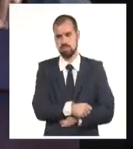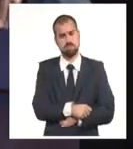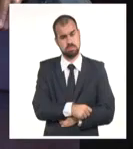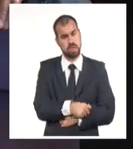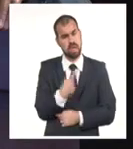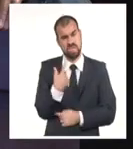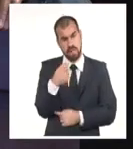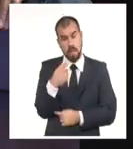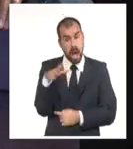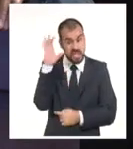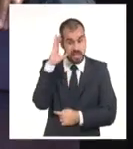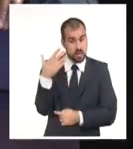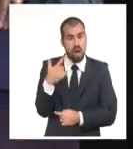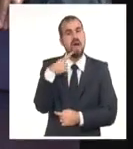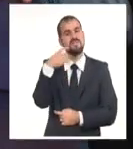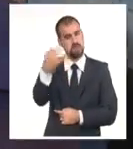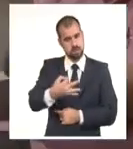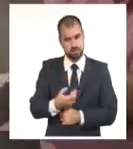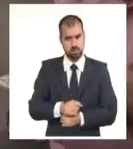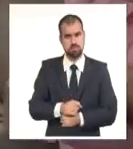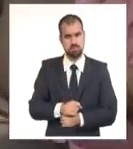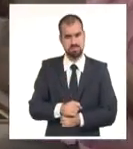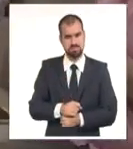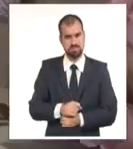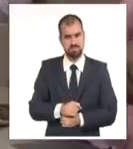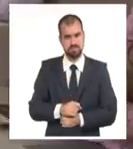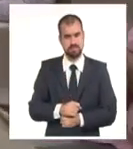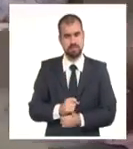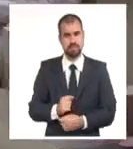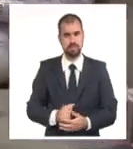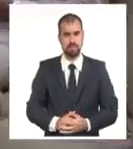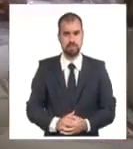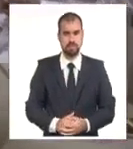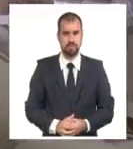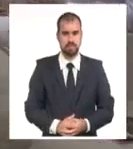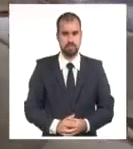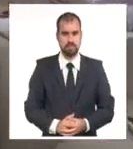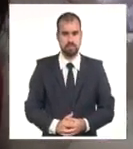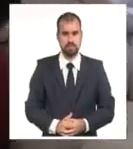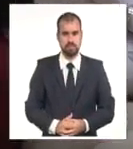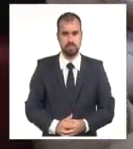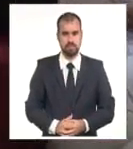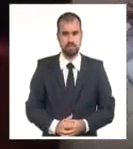información que se difunde por los medios de comunicación controlados por las grandes corporaciones.